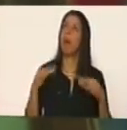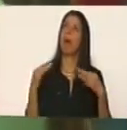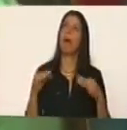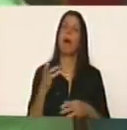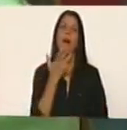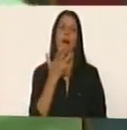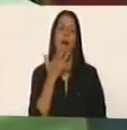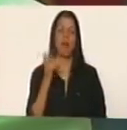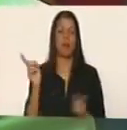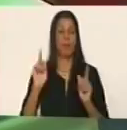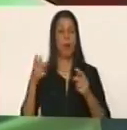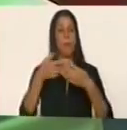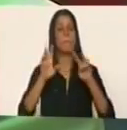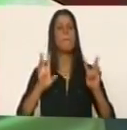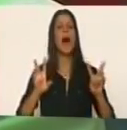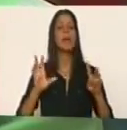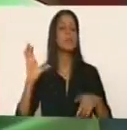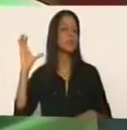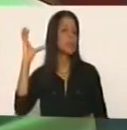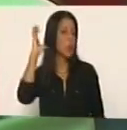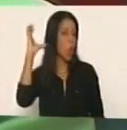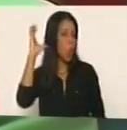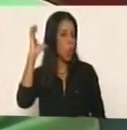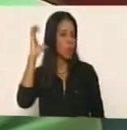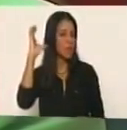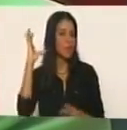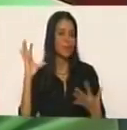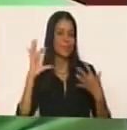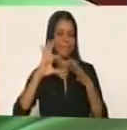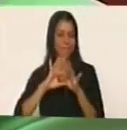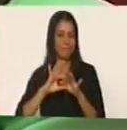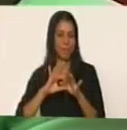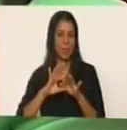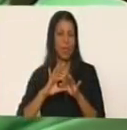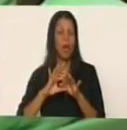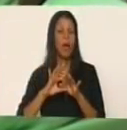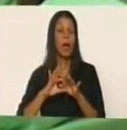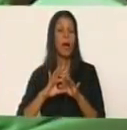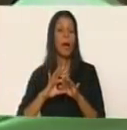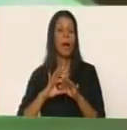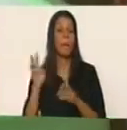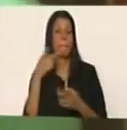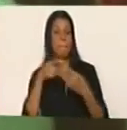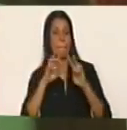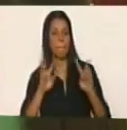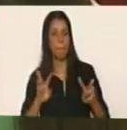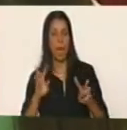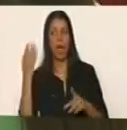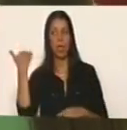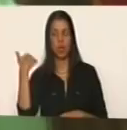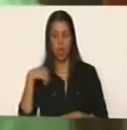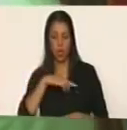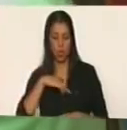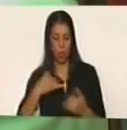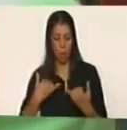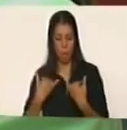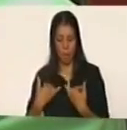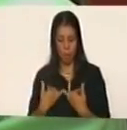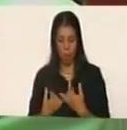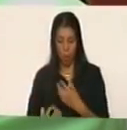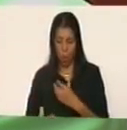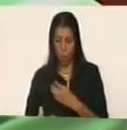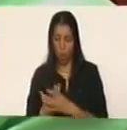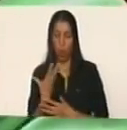Es una paz con conciencia, es una paz que viene de un sedimento que hemos creado nosotros, que viene de lo que